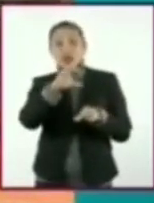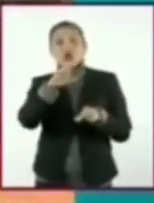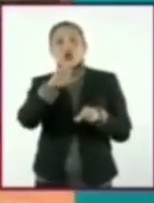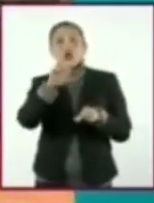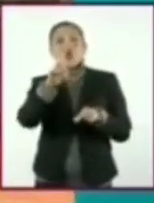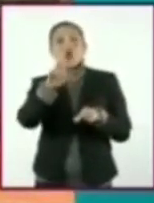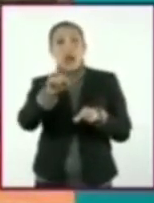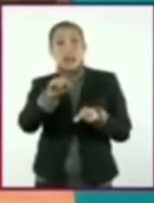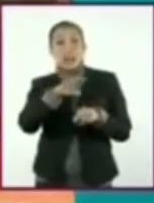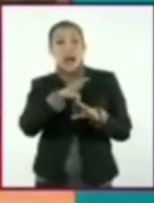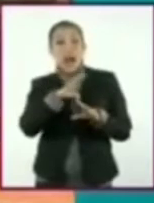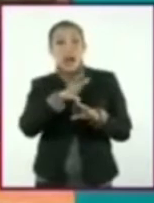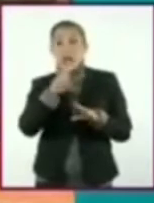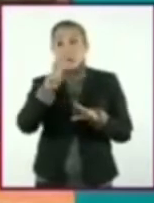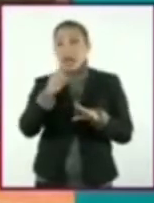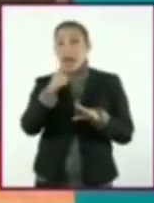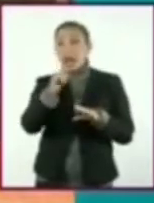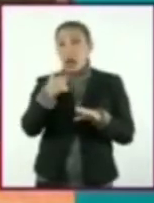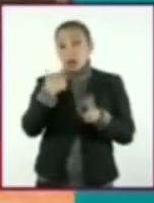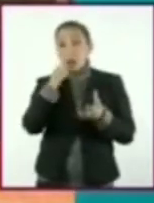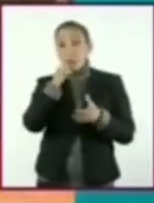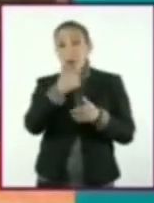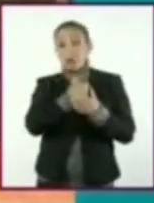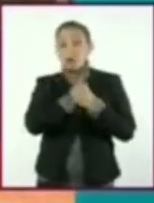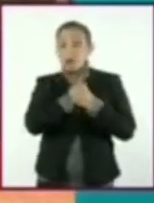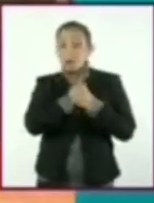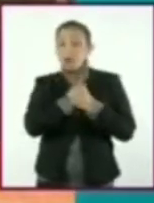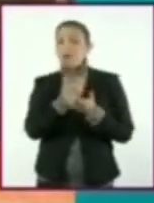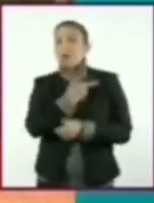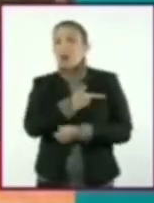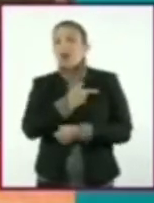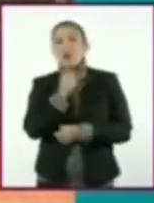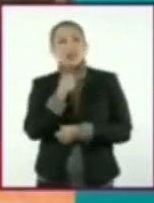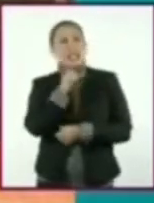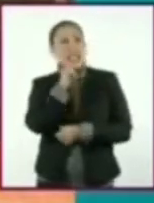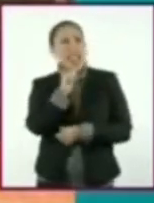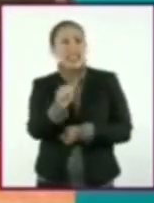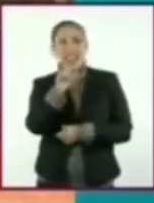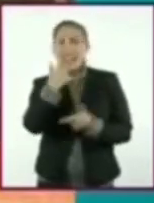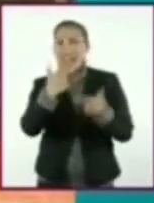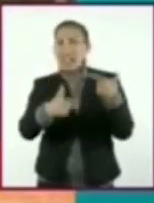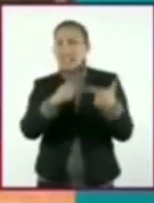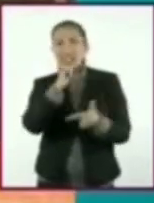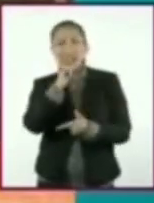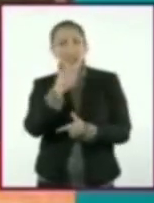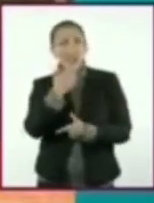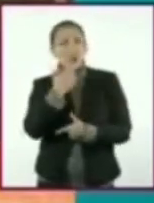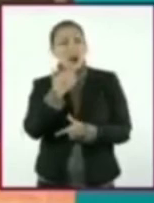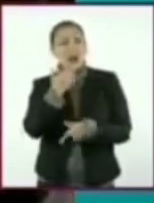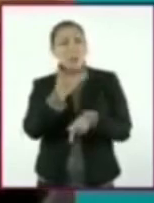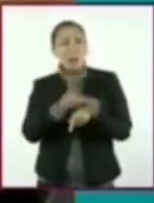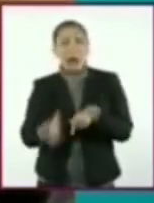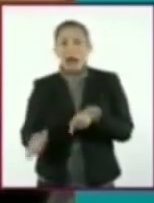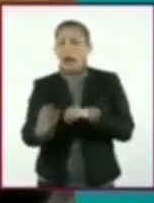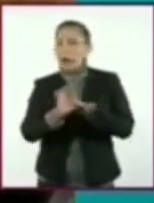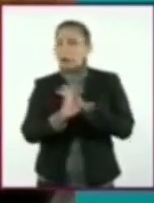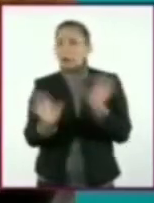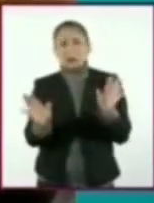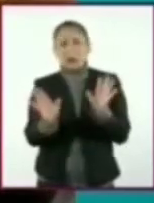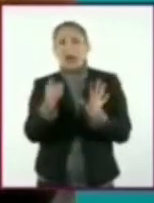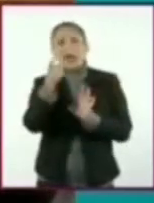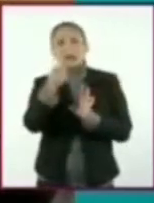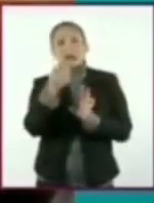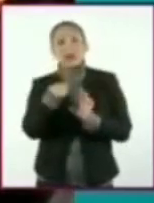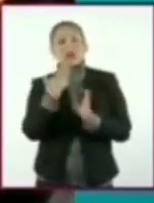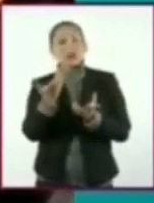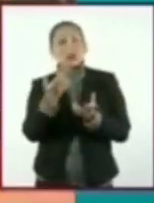crudas, que si hay crudiveganos del otro lado lo van a amar también, y no tienen nada de lácteos, nada de azúcares refinadas, y este es